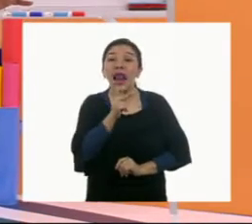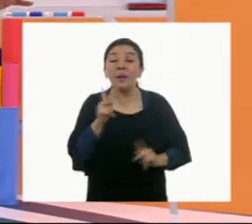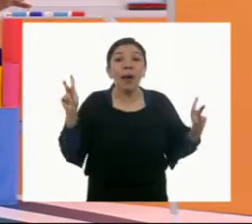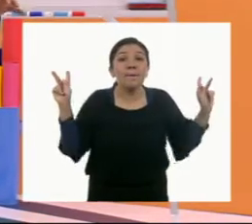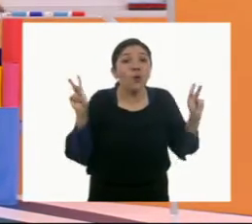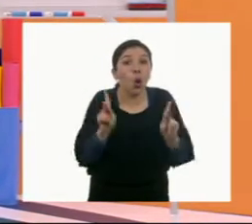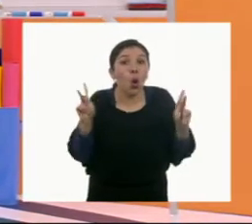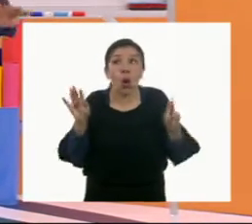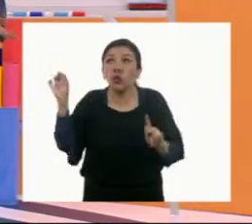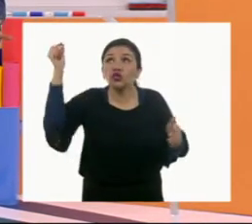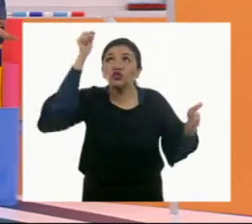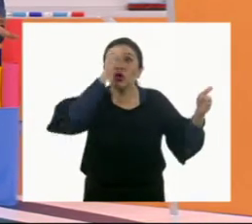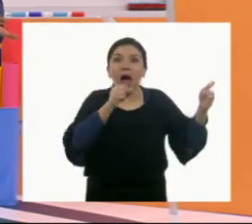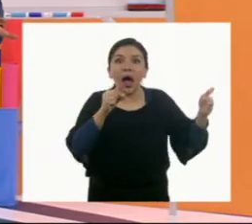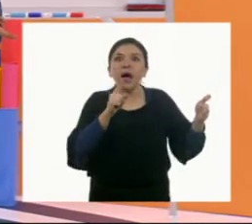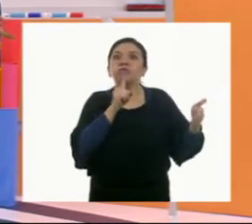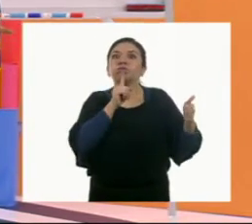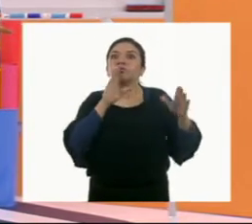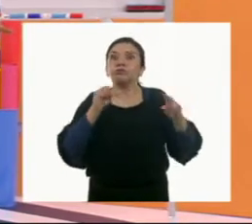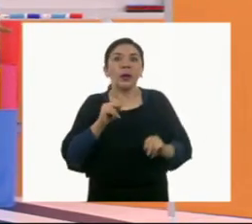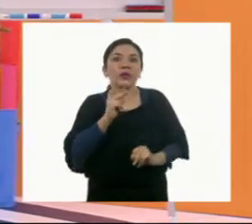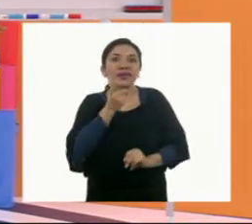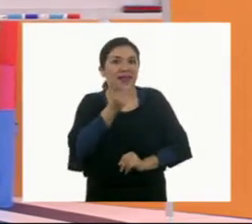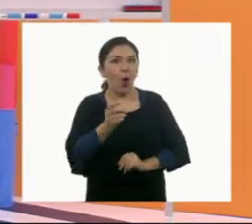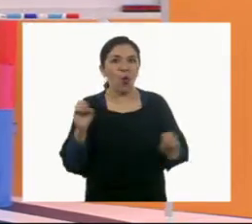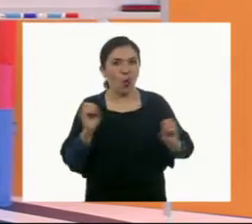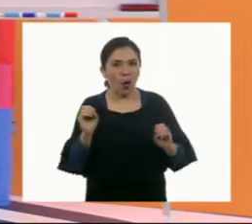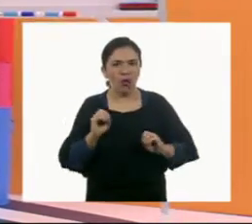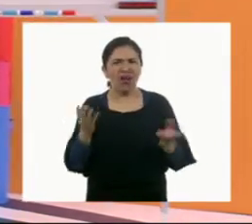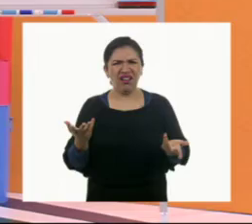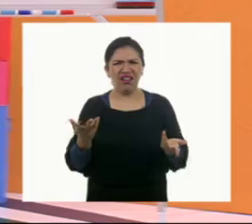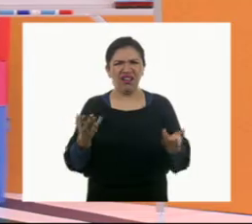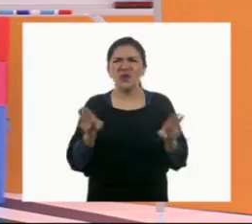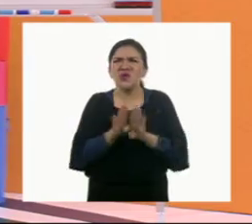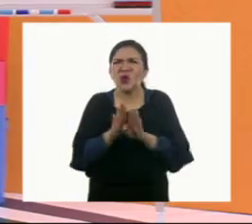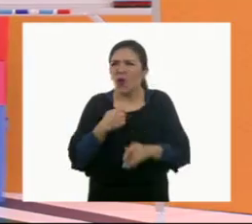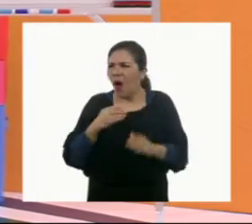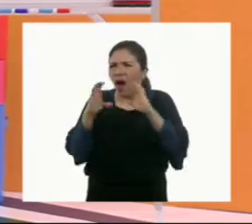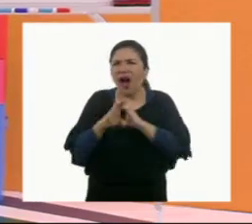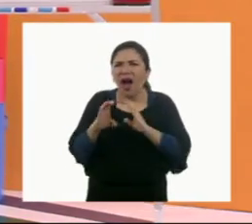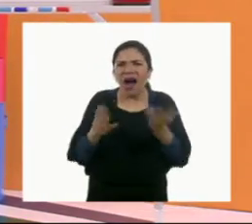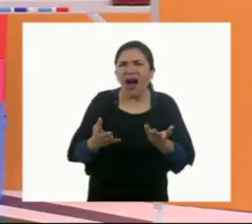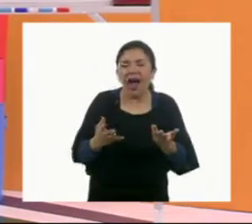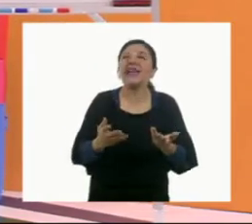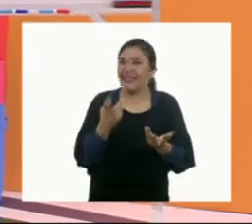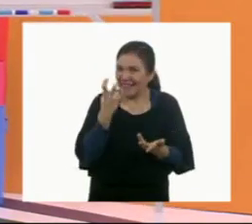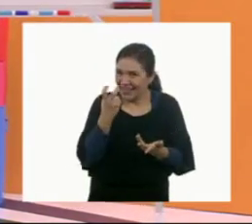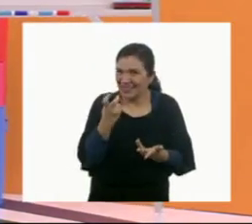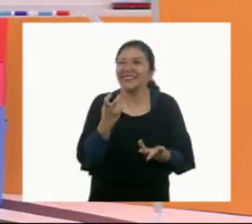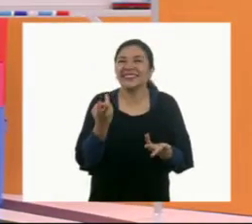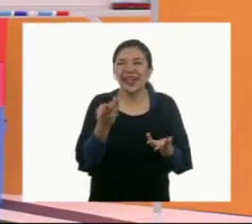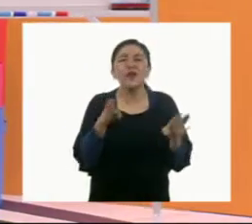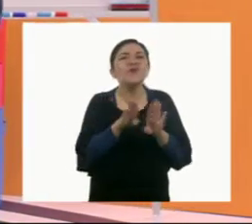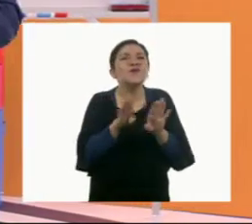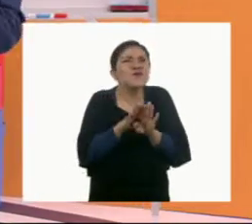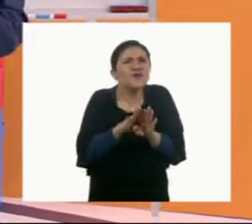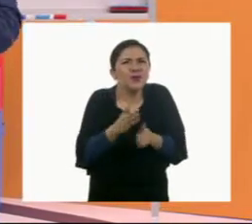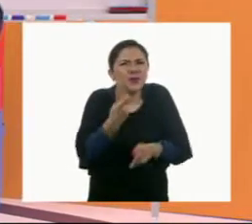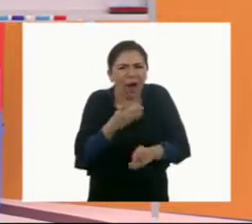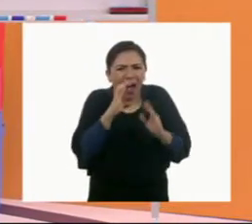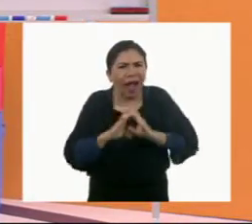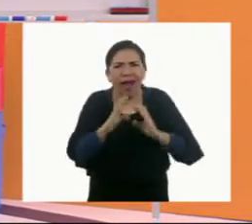mosca no la vamos a decir. No vamos a decir, ¿y cómo vamos a cantar si es lo más importante claro, de la canción? Claro, claro. Bueno. ¿Cómo puede ser